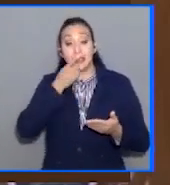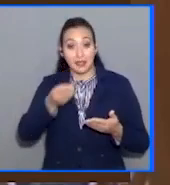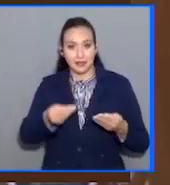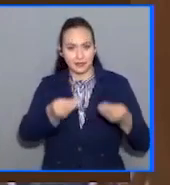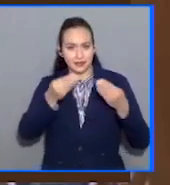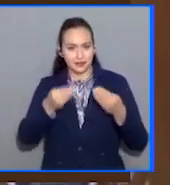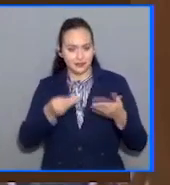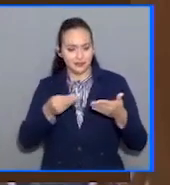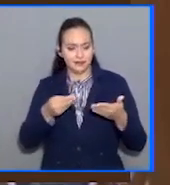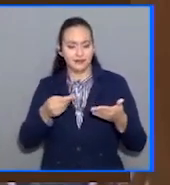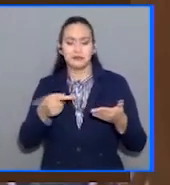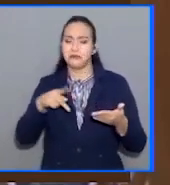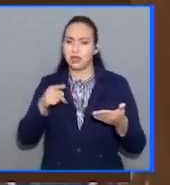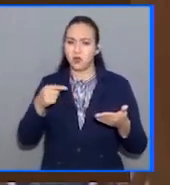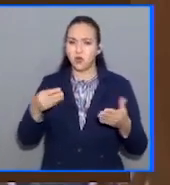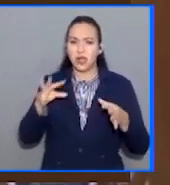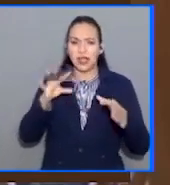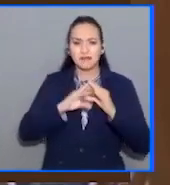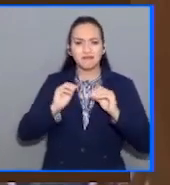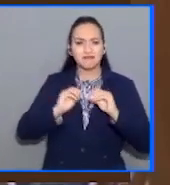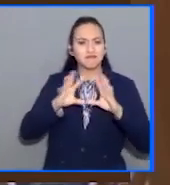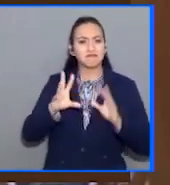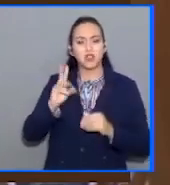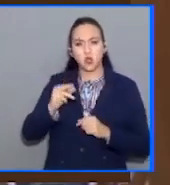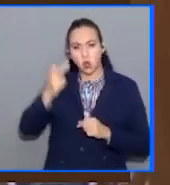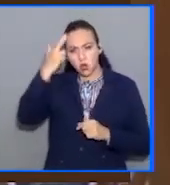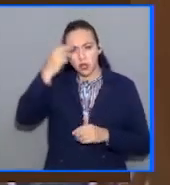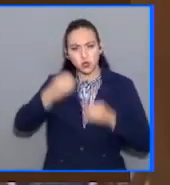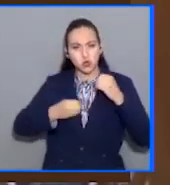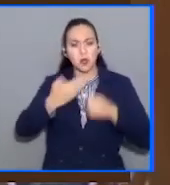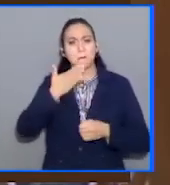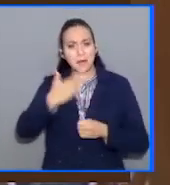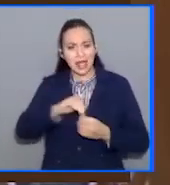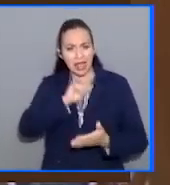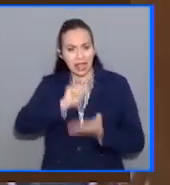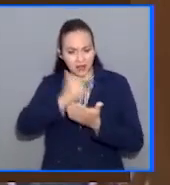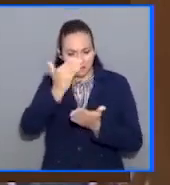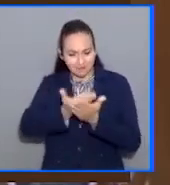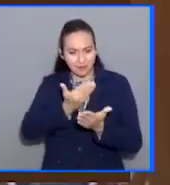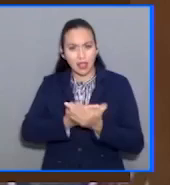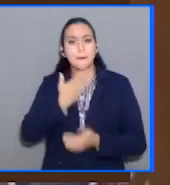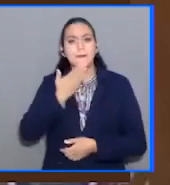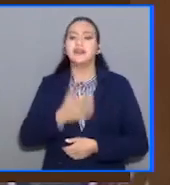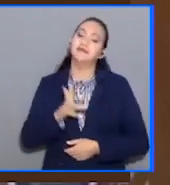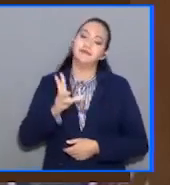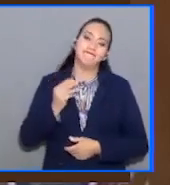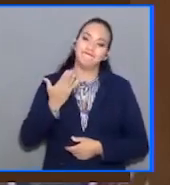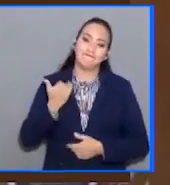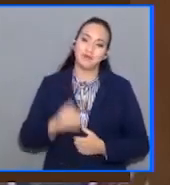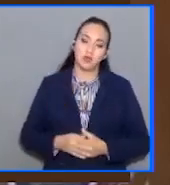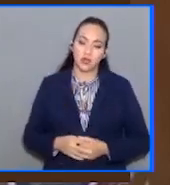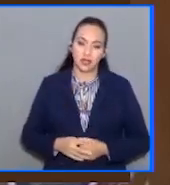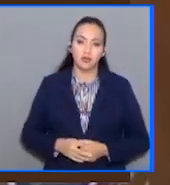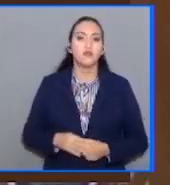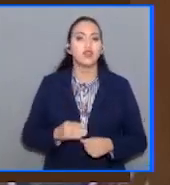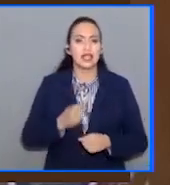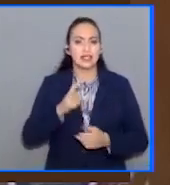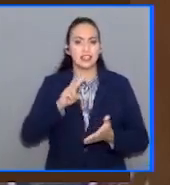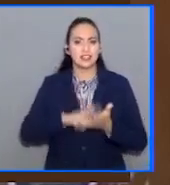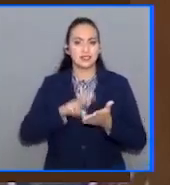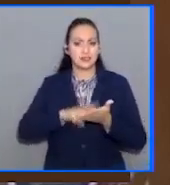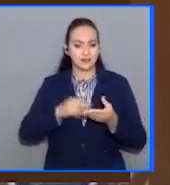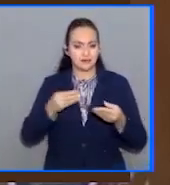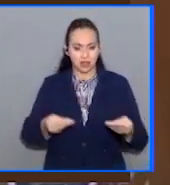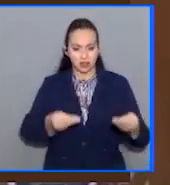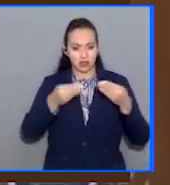se establece un razonamiento lógico jurídico que lleve a establecer el por qué esos valores que se observan, esos